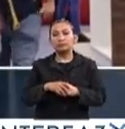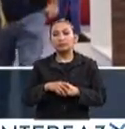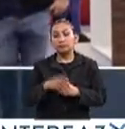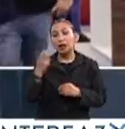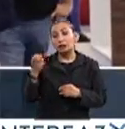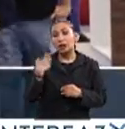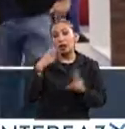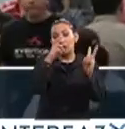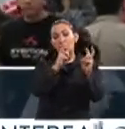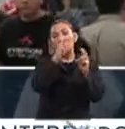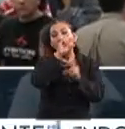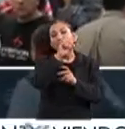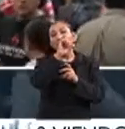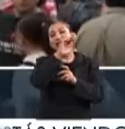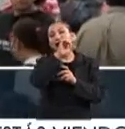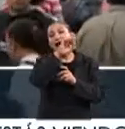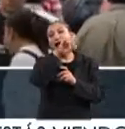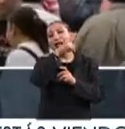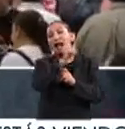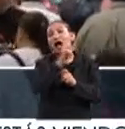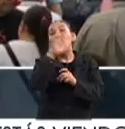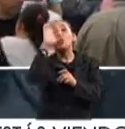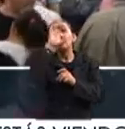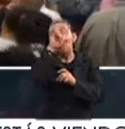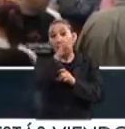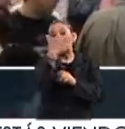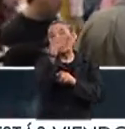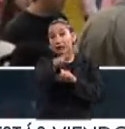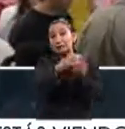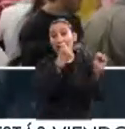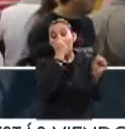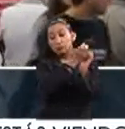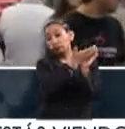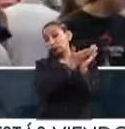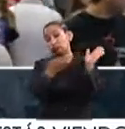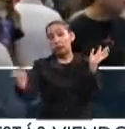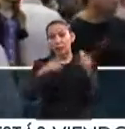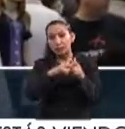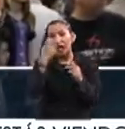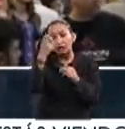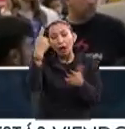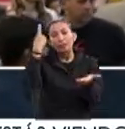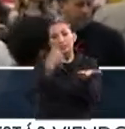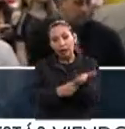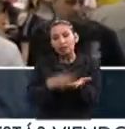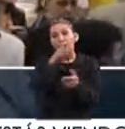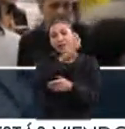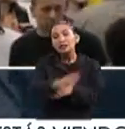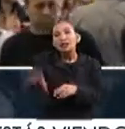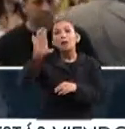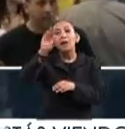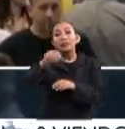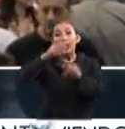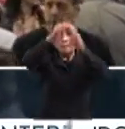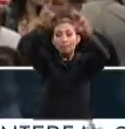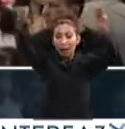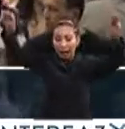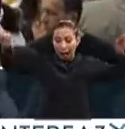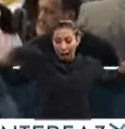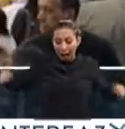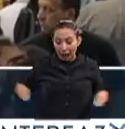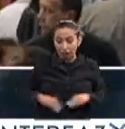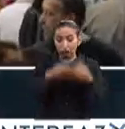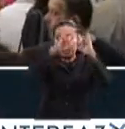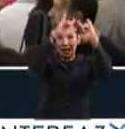Entonces, Descarga Cultura va a festejar su 10º aniversario. Claro. Y bueno, todo esto va a estar dentro de nuestros 390 metros cuadrados de